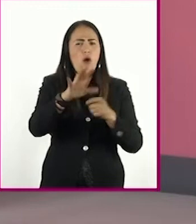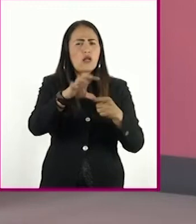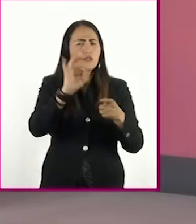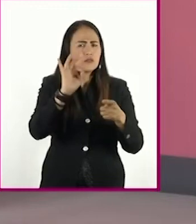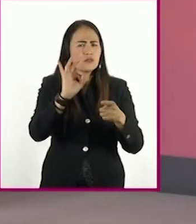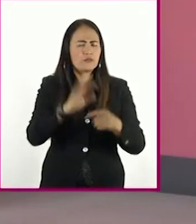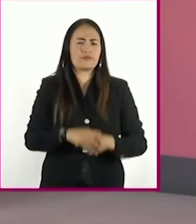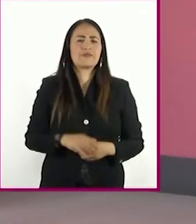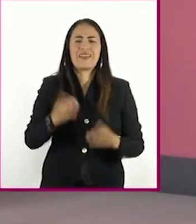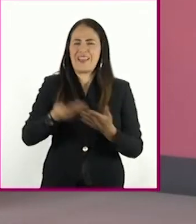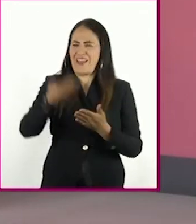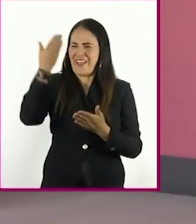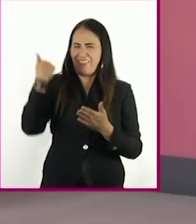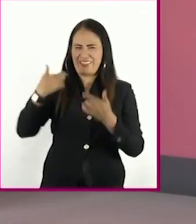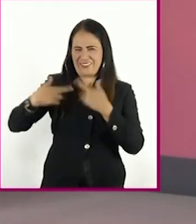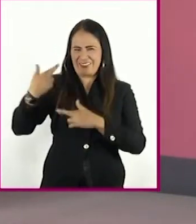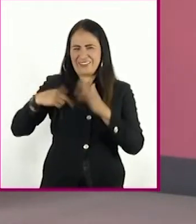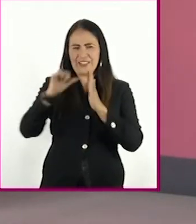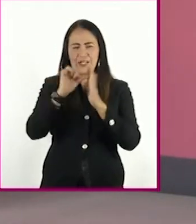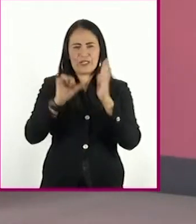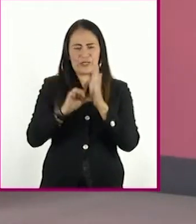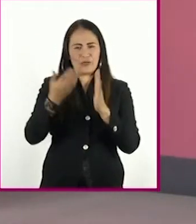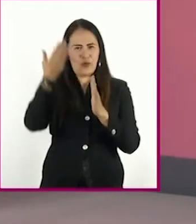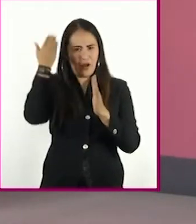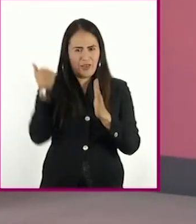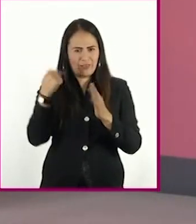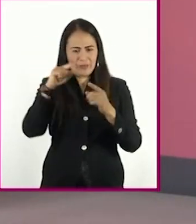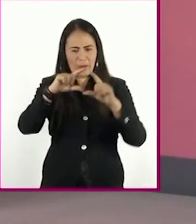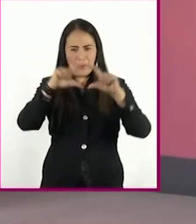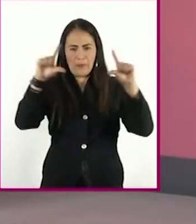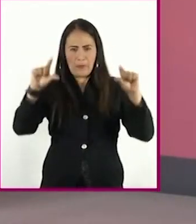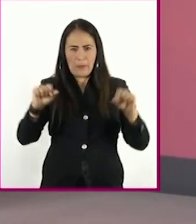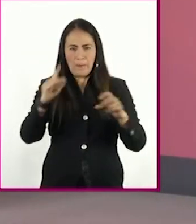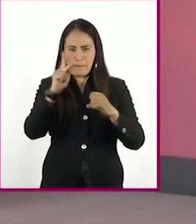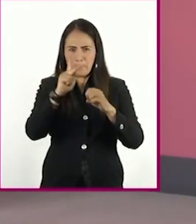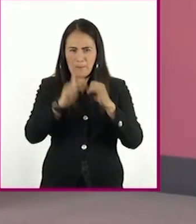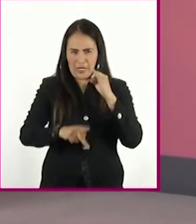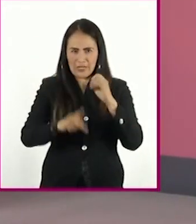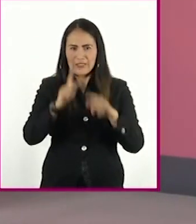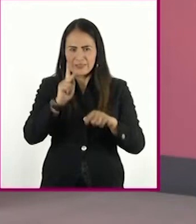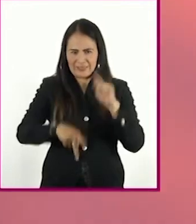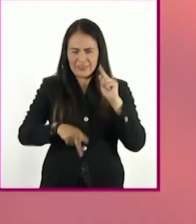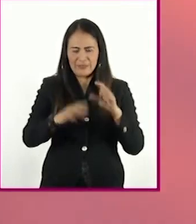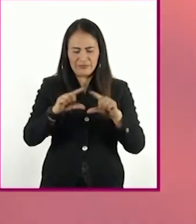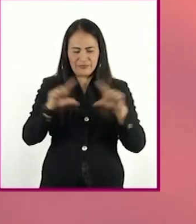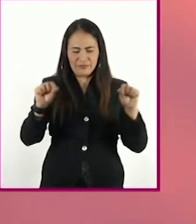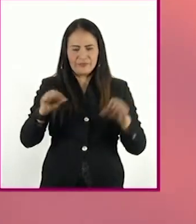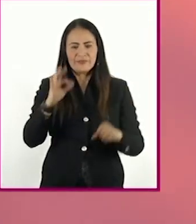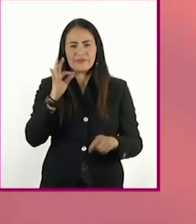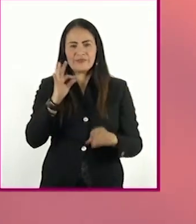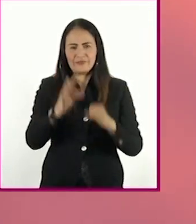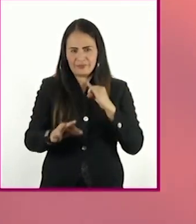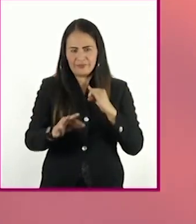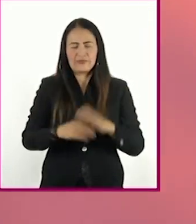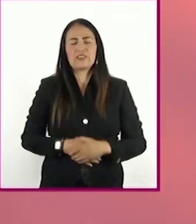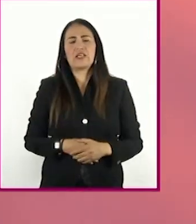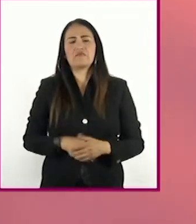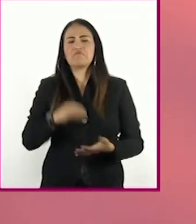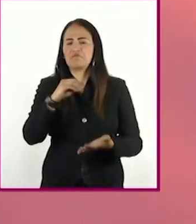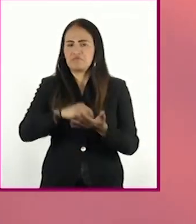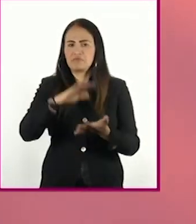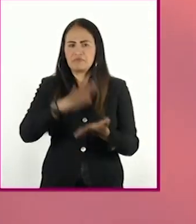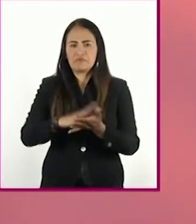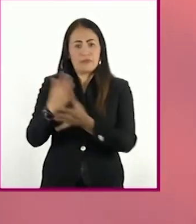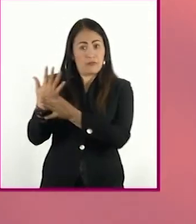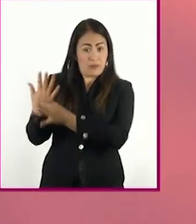Regresaremos al artículo anterior y en este fragmento de la conclusión, de nuevo observaremos citas y también nos